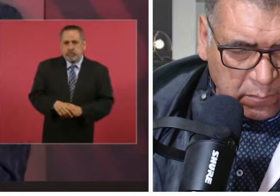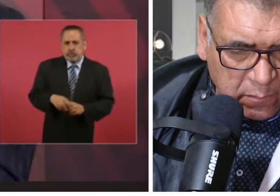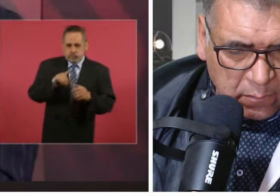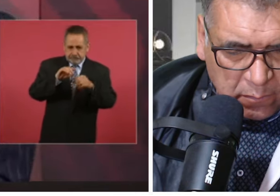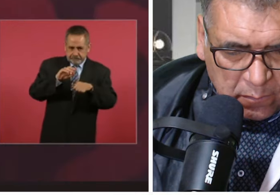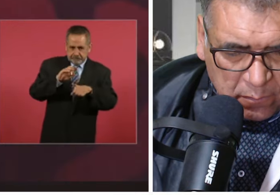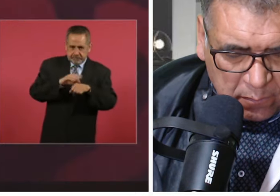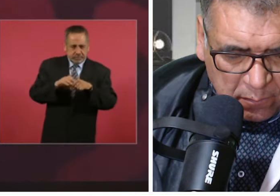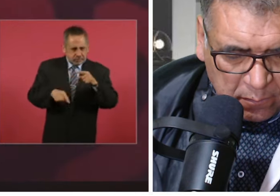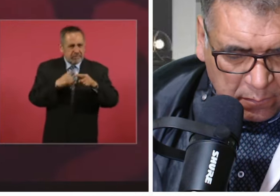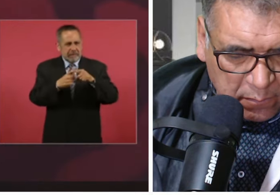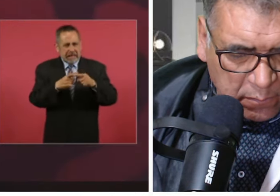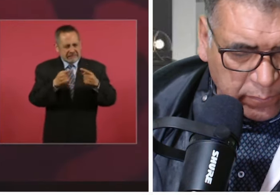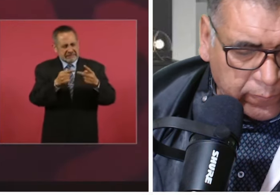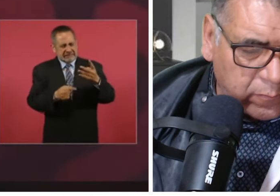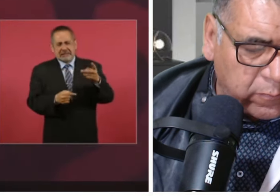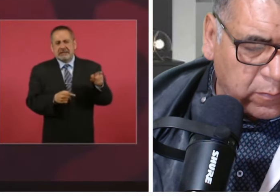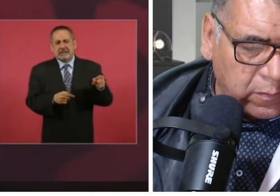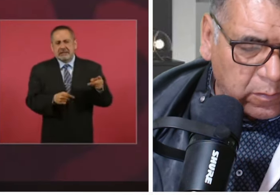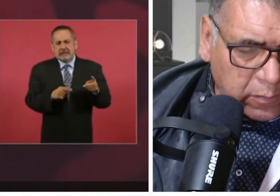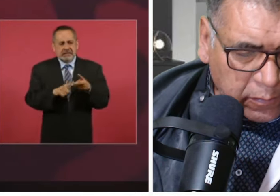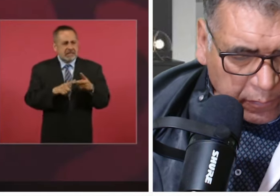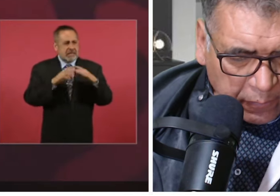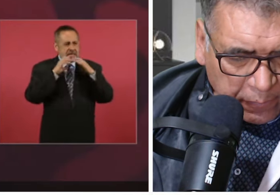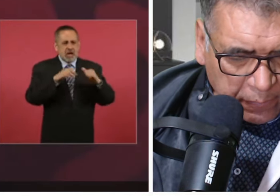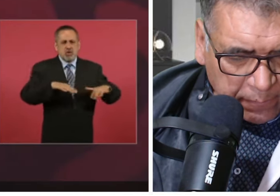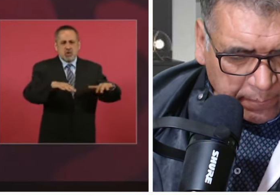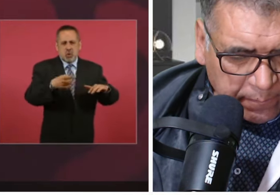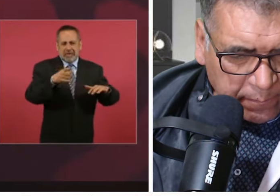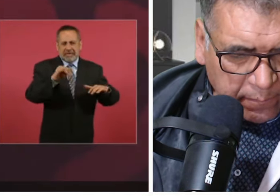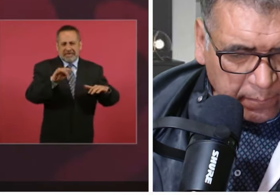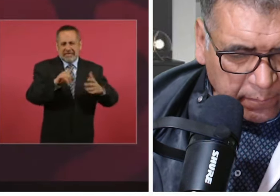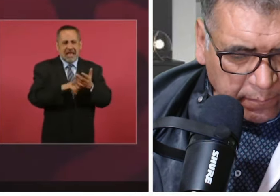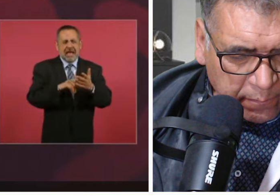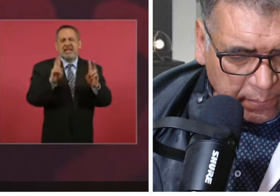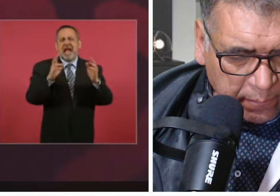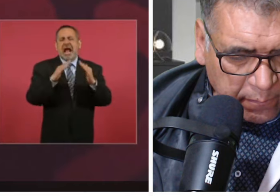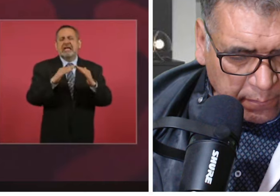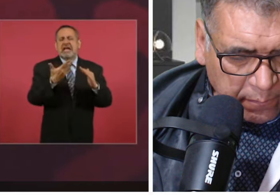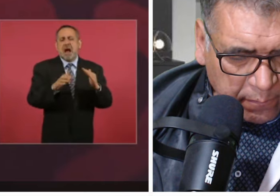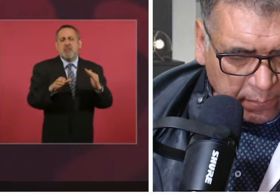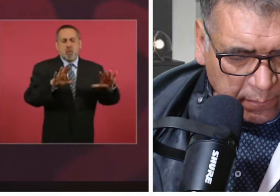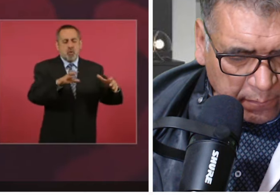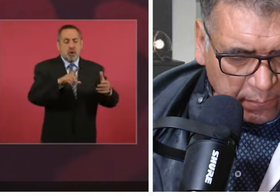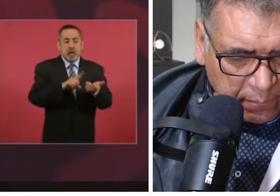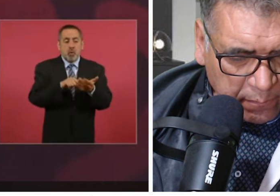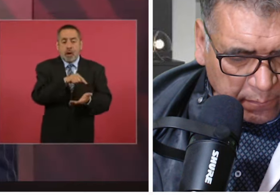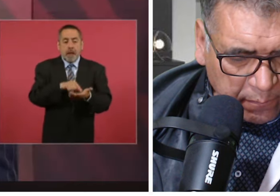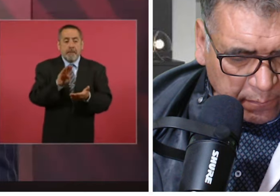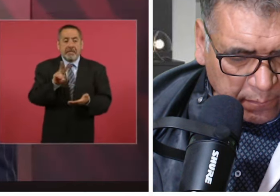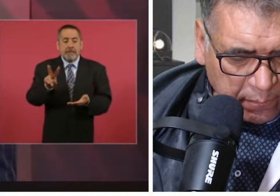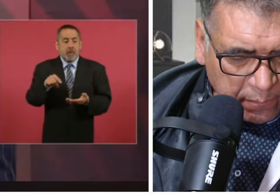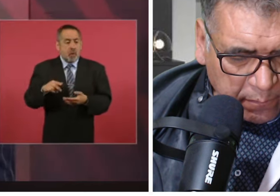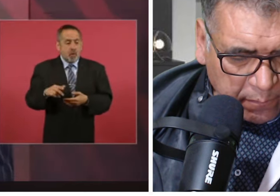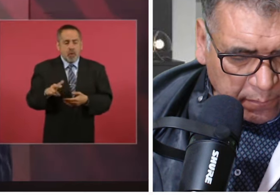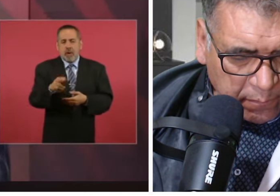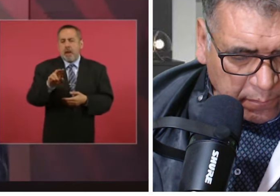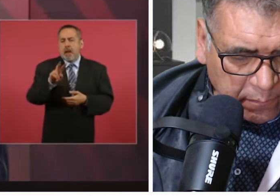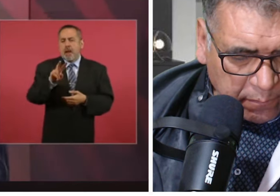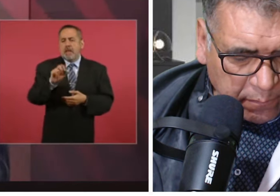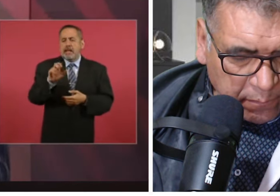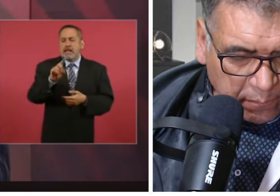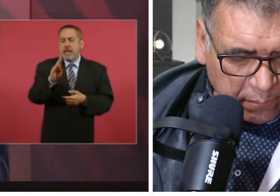además una quinta, una casa de campo en Valle de Bravo, que debe